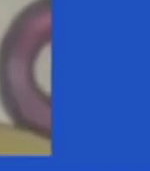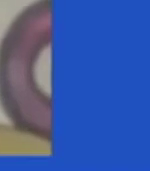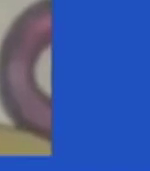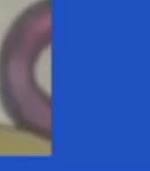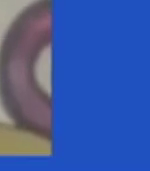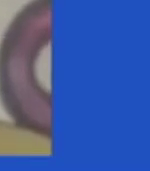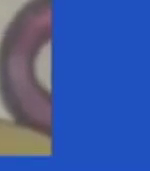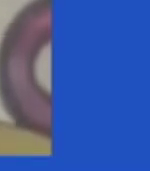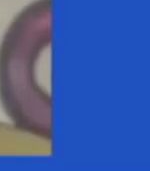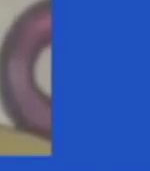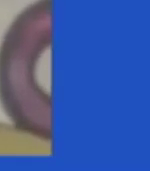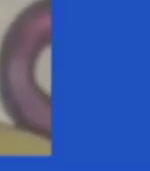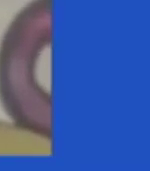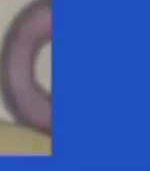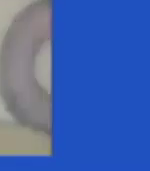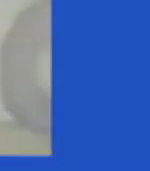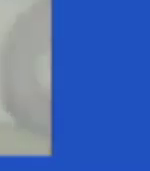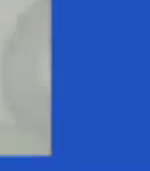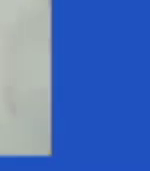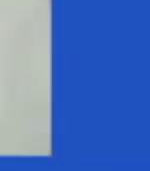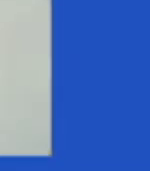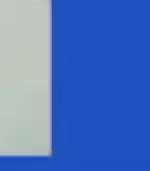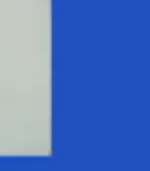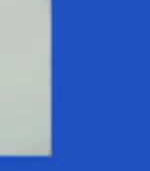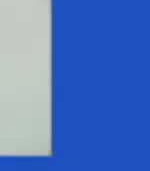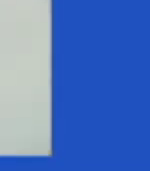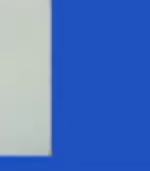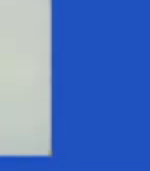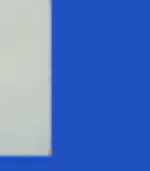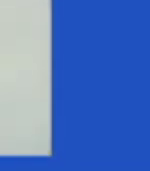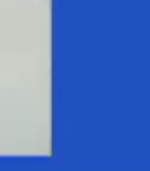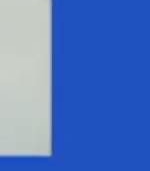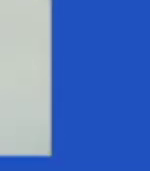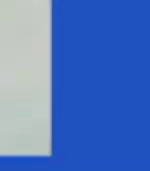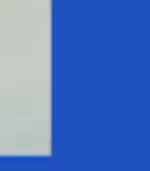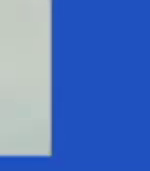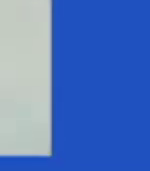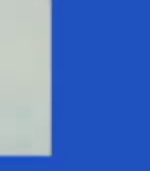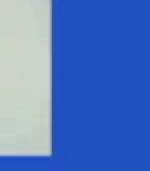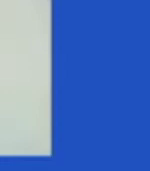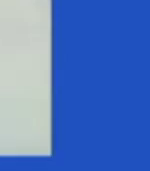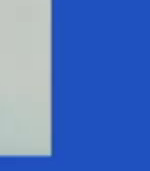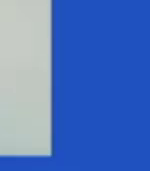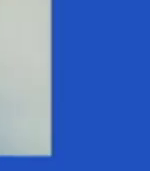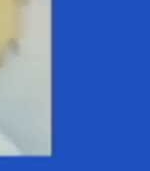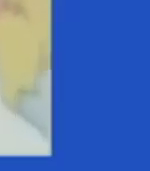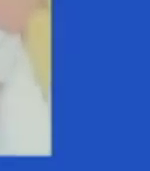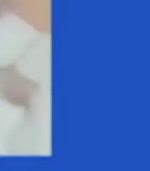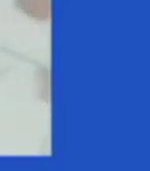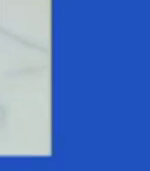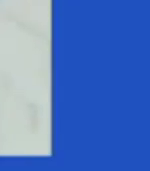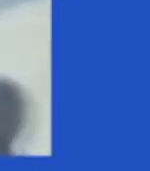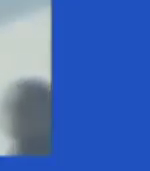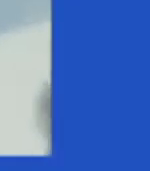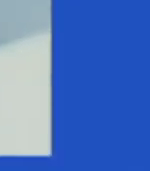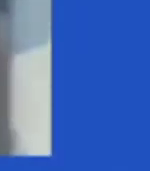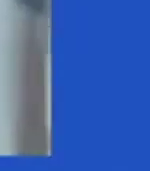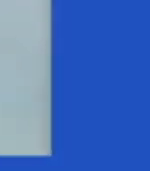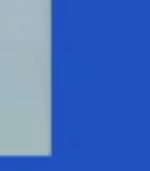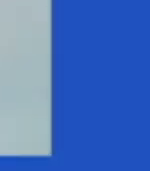estaba pensando bebé y estaba pensando el sable allí